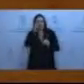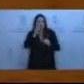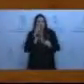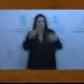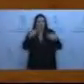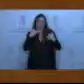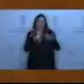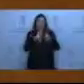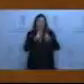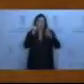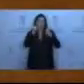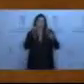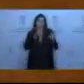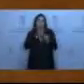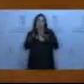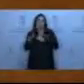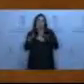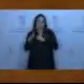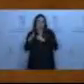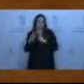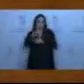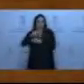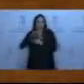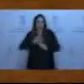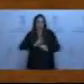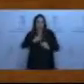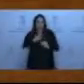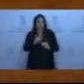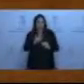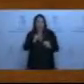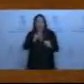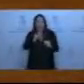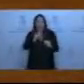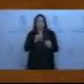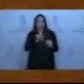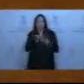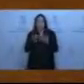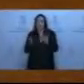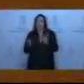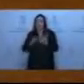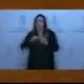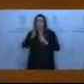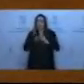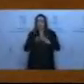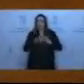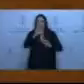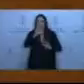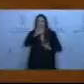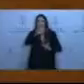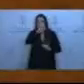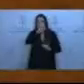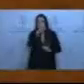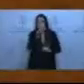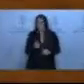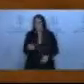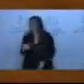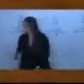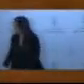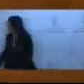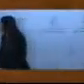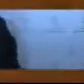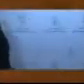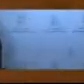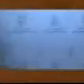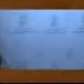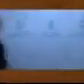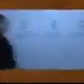de cubrir eventuales pasivos y obligaciones. Por cierto, más de la mitad de esa litigiosidad está en SOGEPSA. Tercero, ante la diversidad de estructura y contenidos